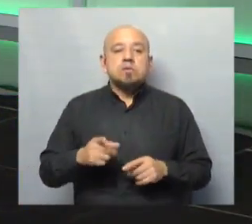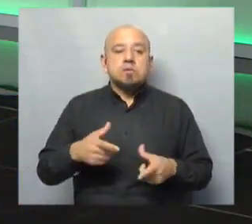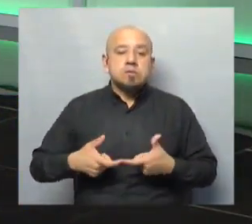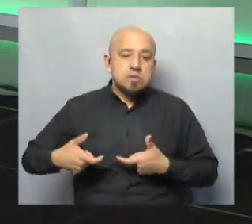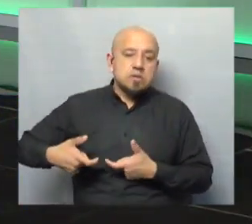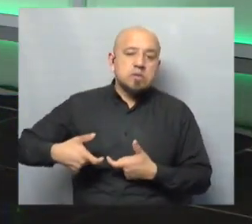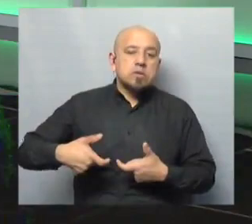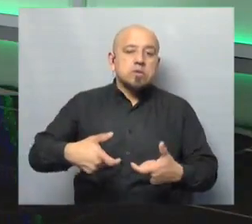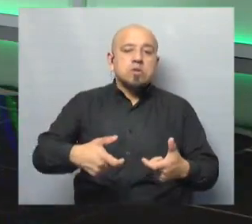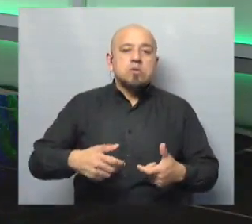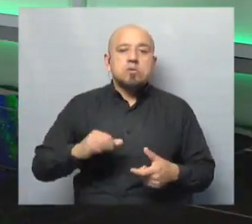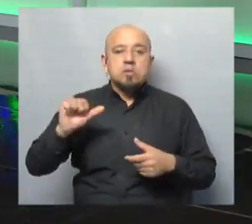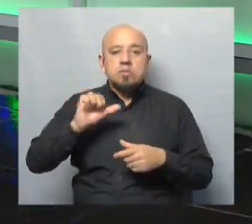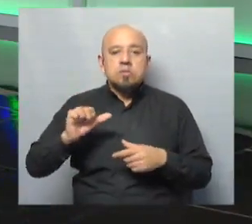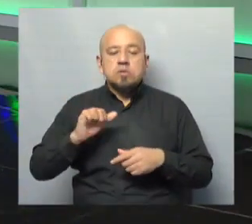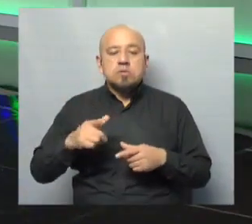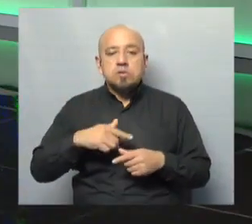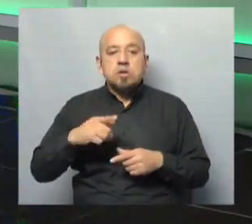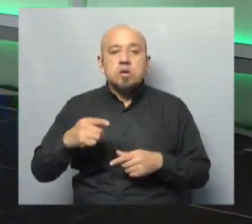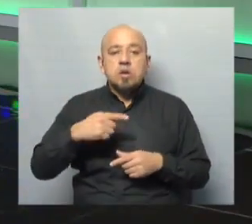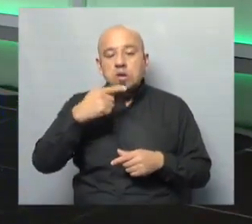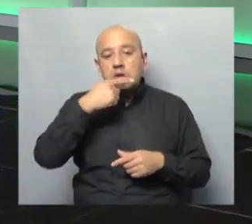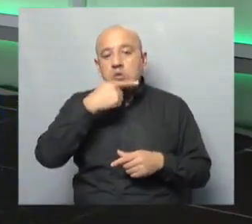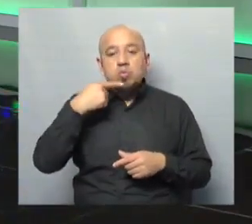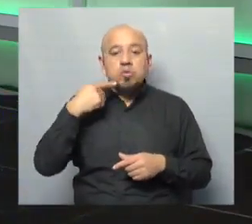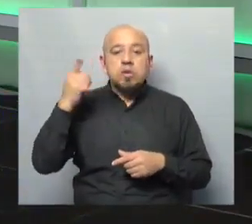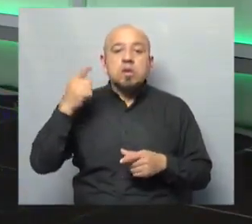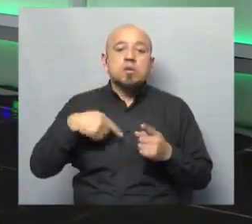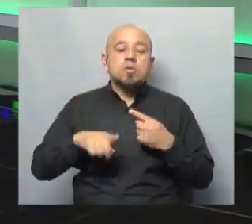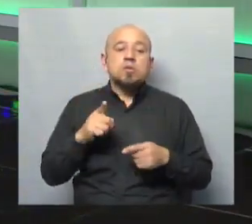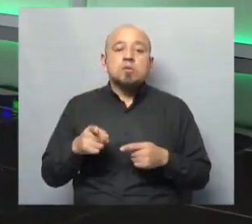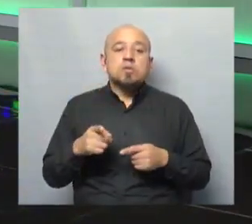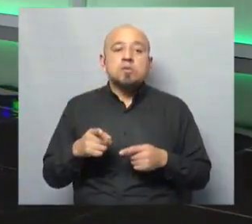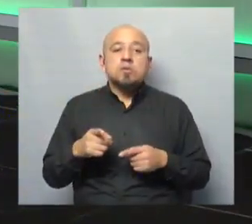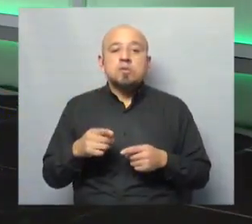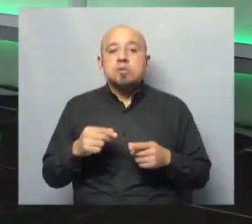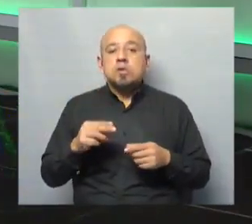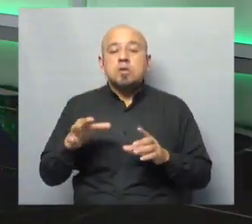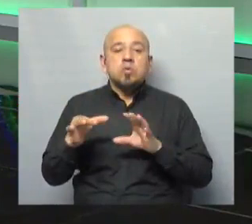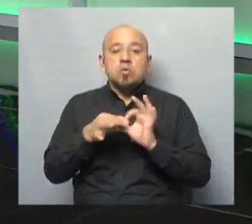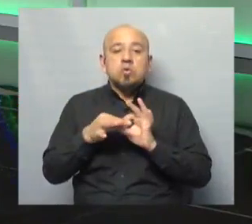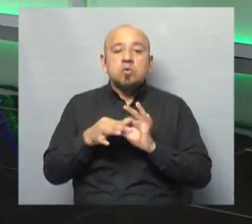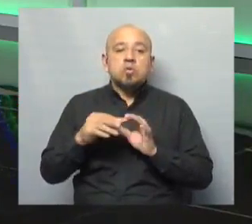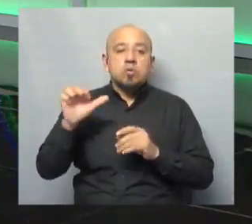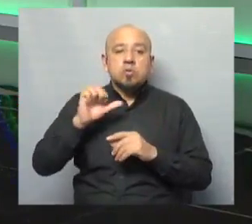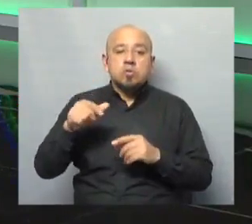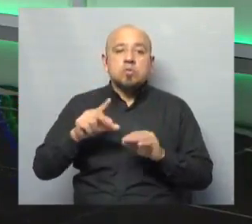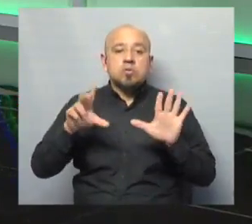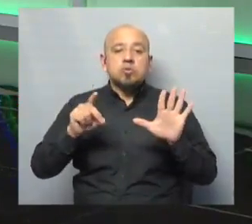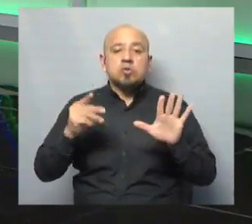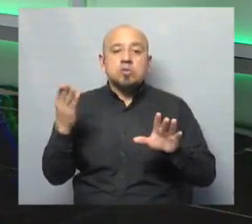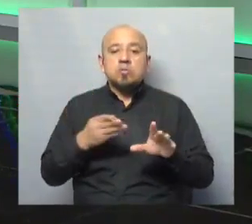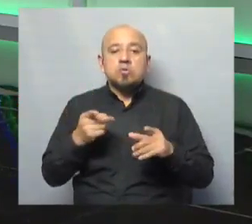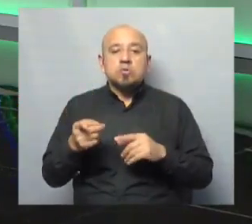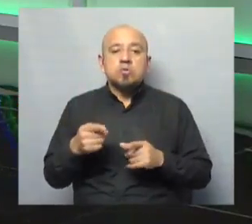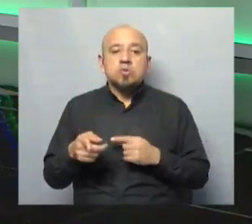stream y la empresa rusa gazprom decidió cortar por el momento el suministro de todas maneras la unión europea se ha asegurado tener un 80 por ciento de